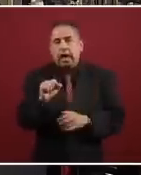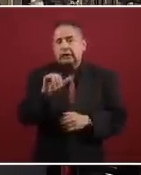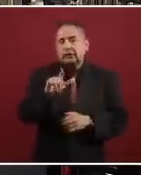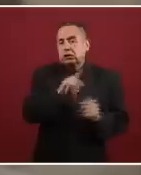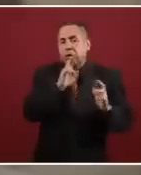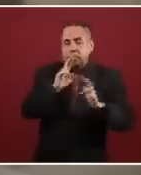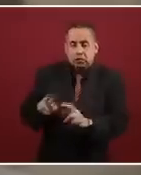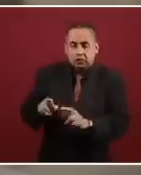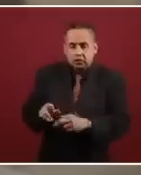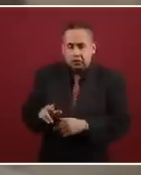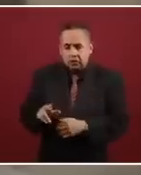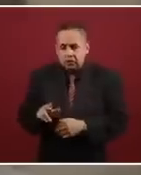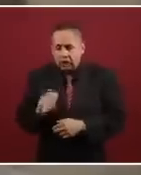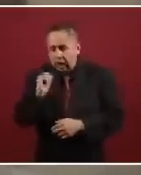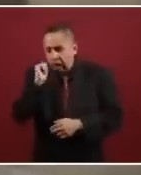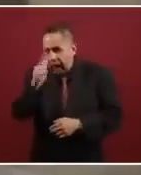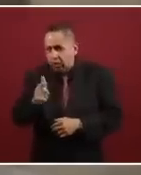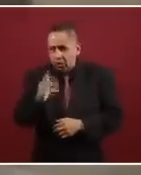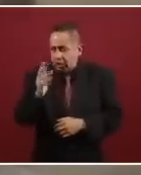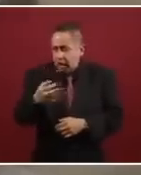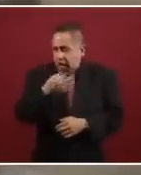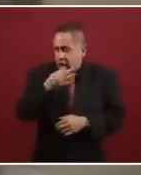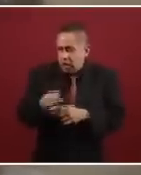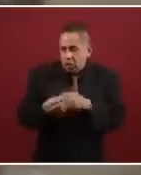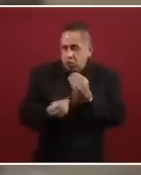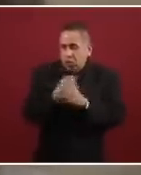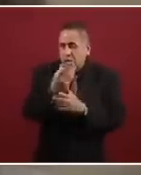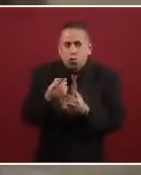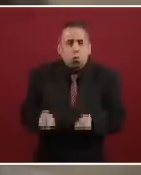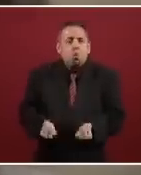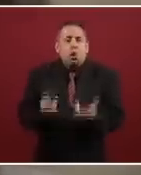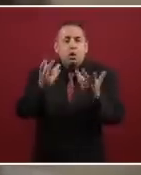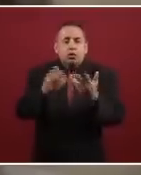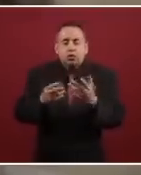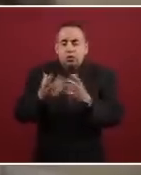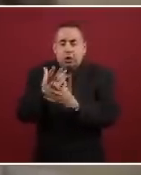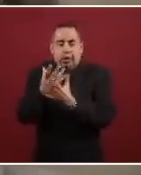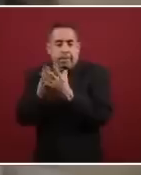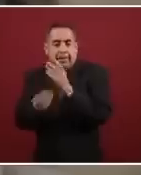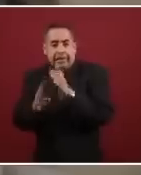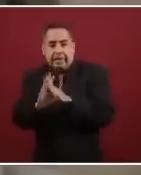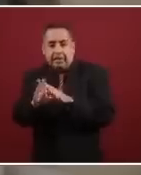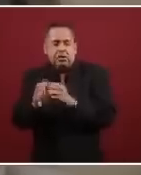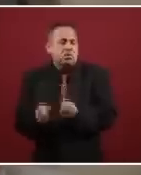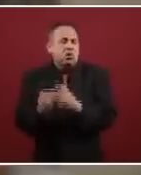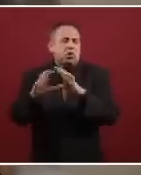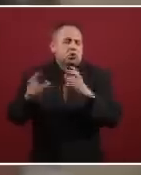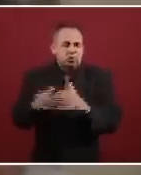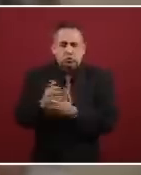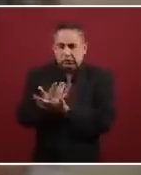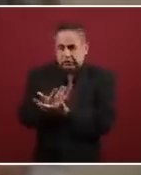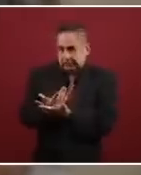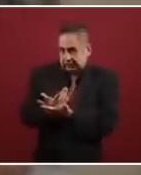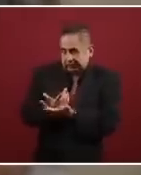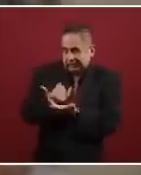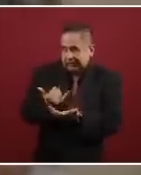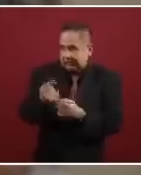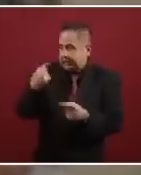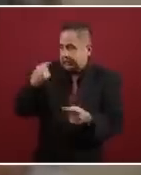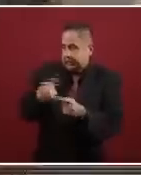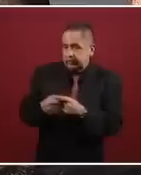dado datos nuevos sobre cuántos migrantes van a la fecha? Y en estos